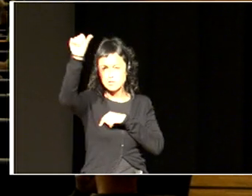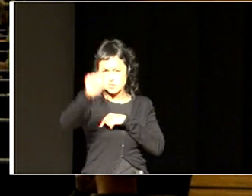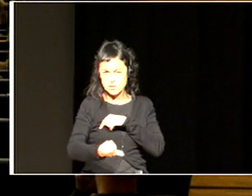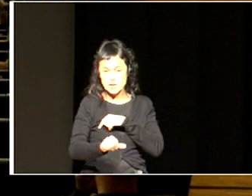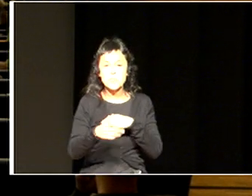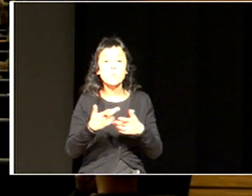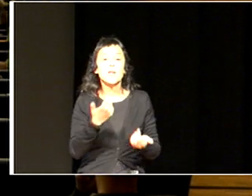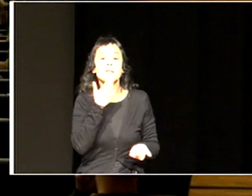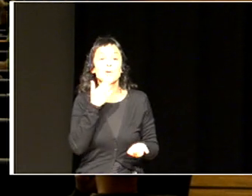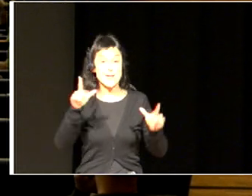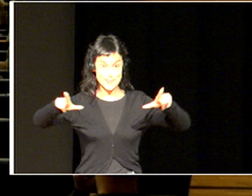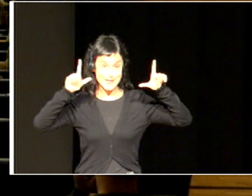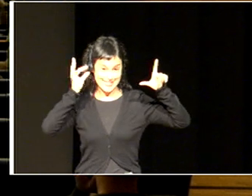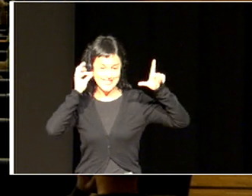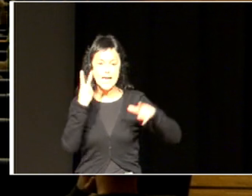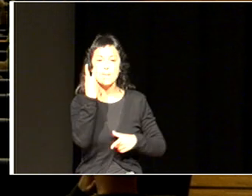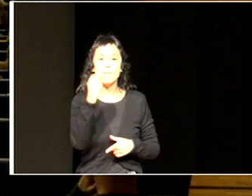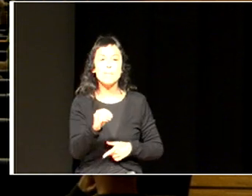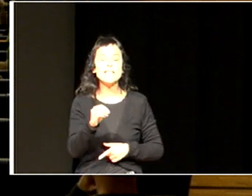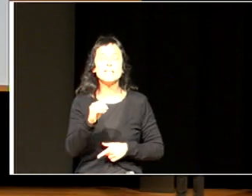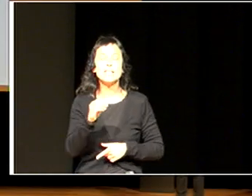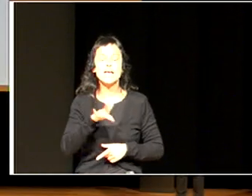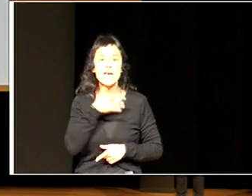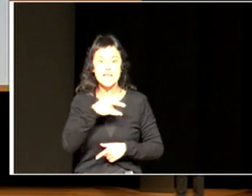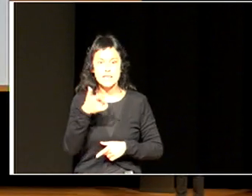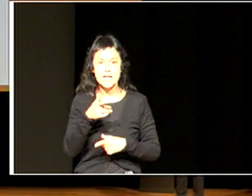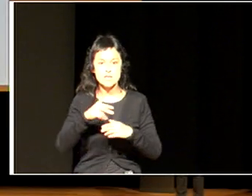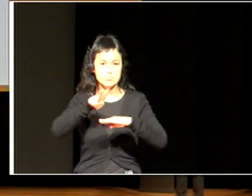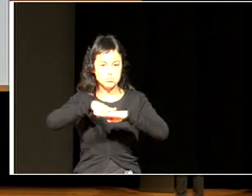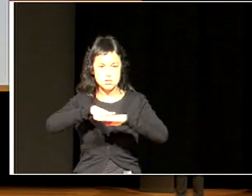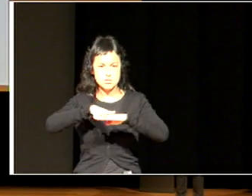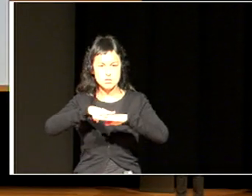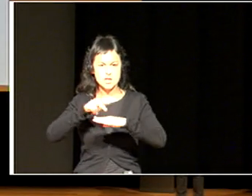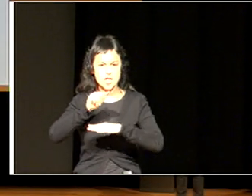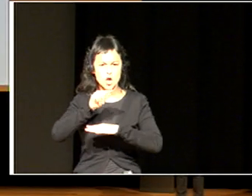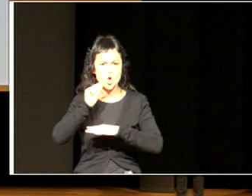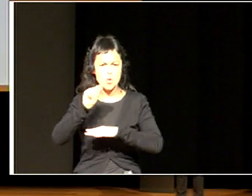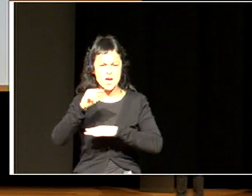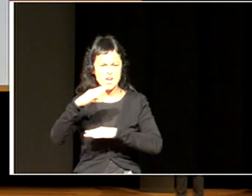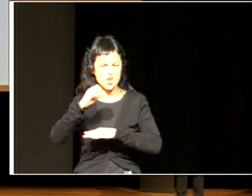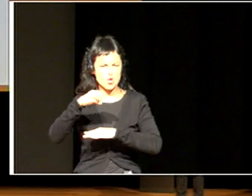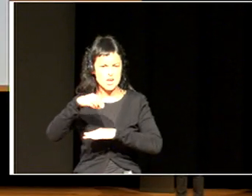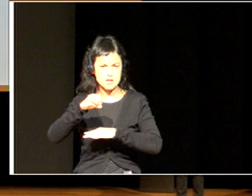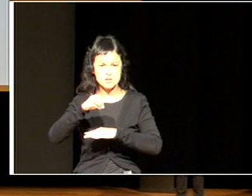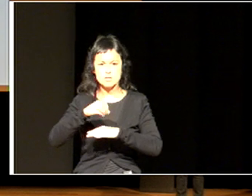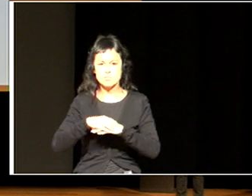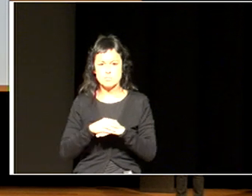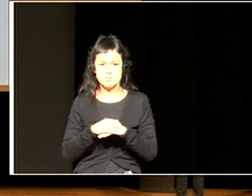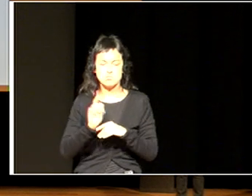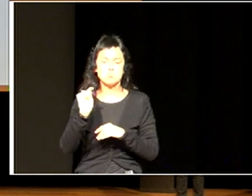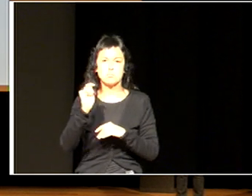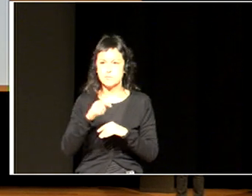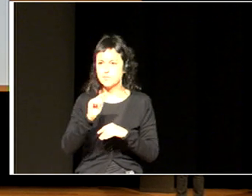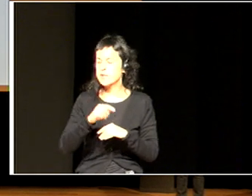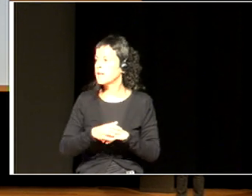en coma vale 20 días en coma un hospital si y despierta y está peinada y maquillada